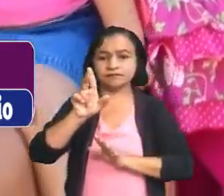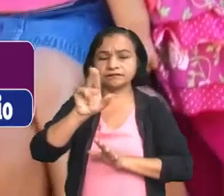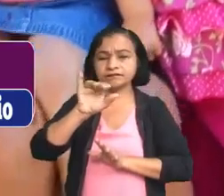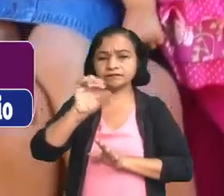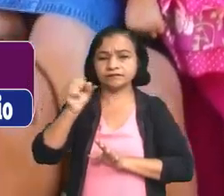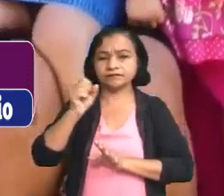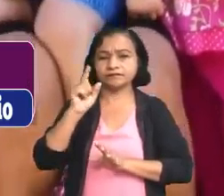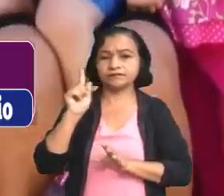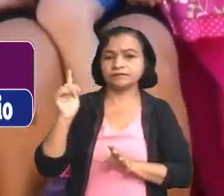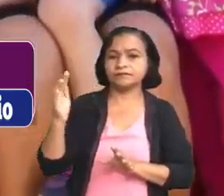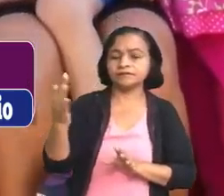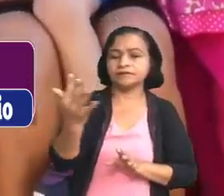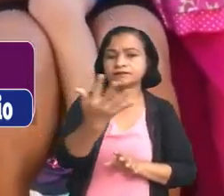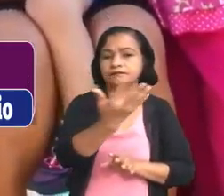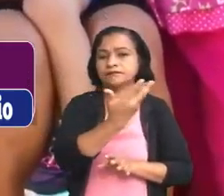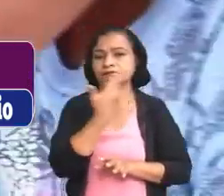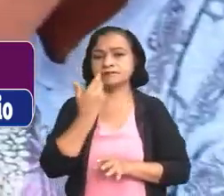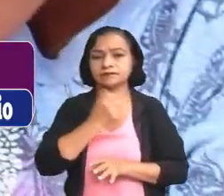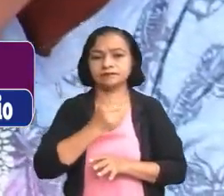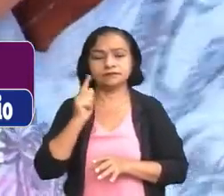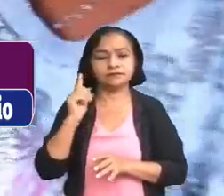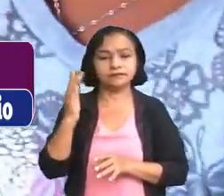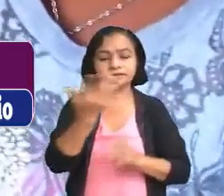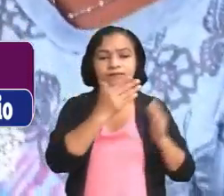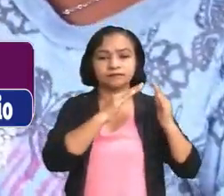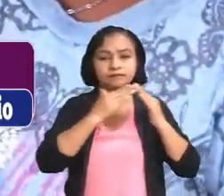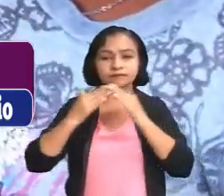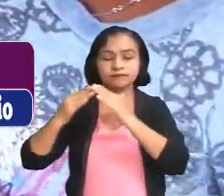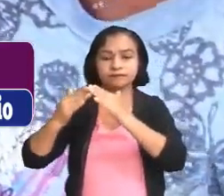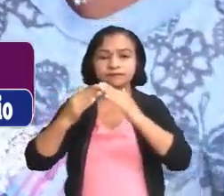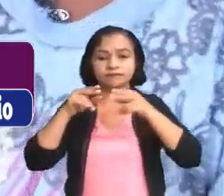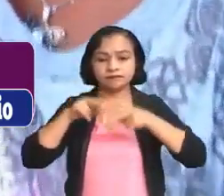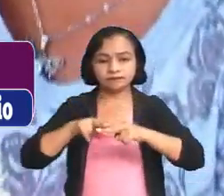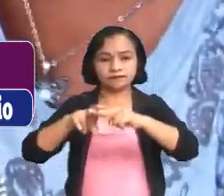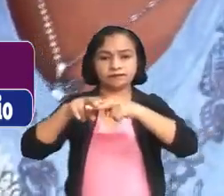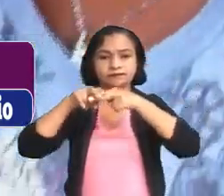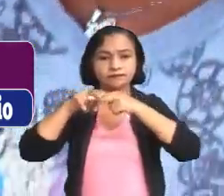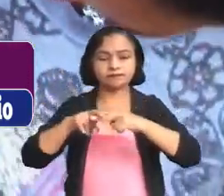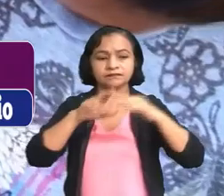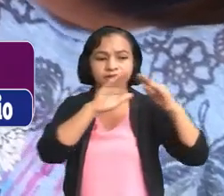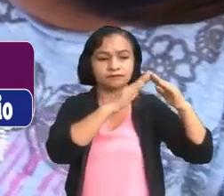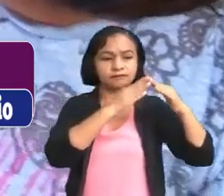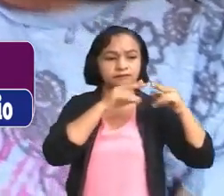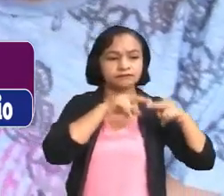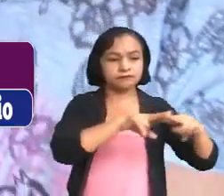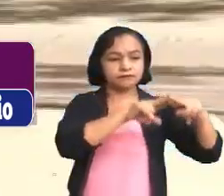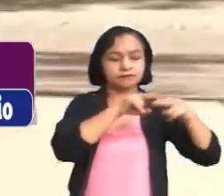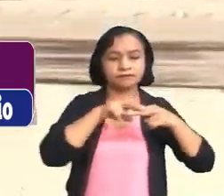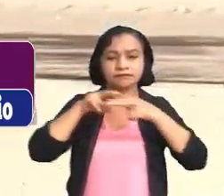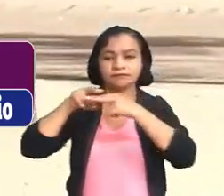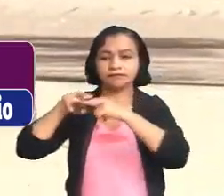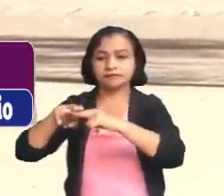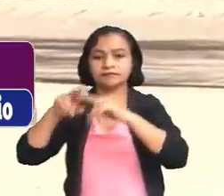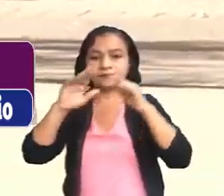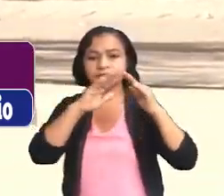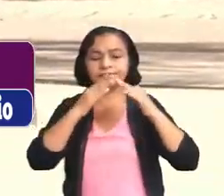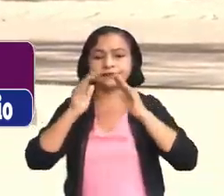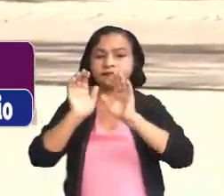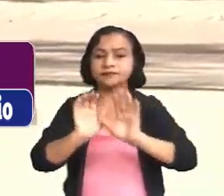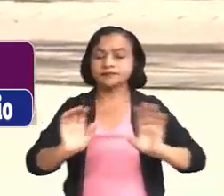la mayoría perdón, de los barrios hay un parque habilitado, hay un parque donde los